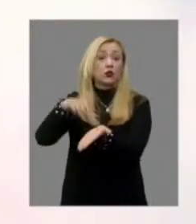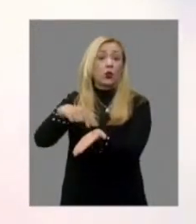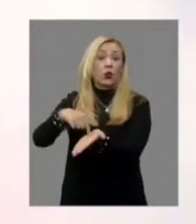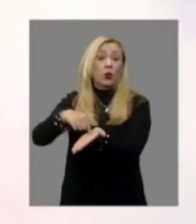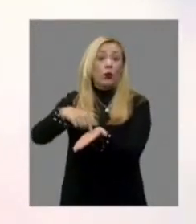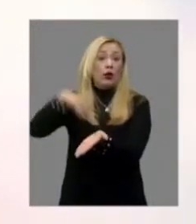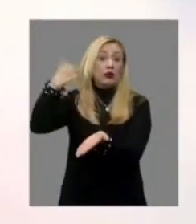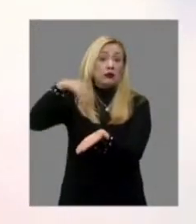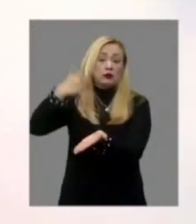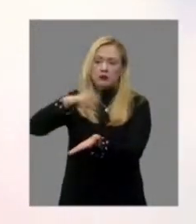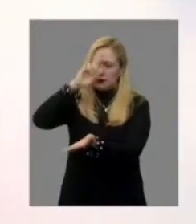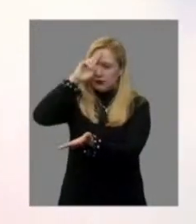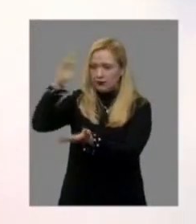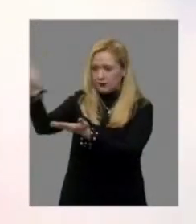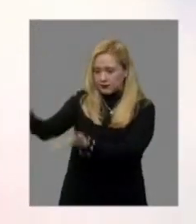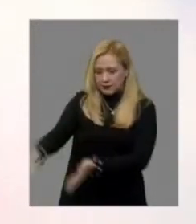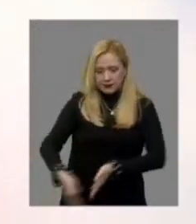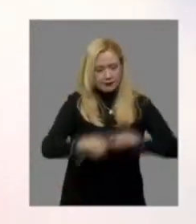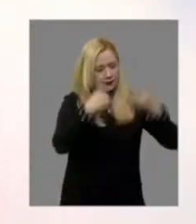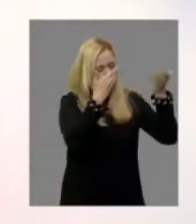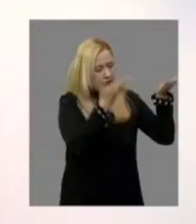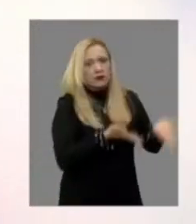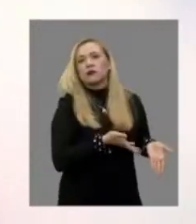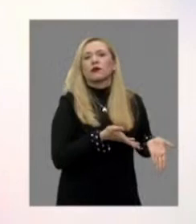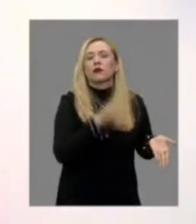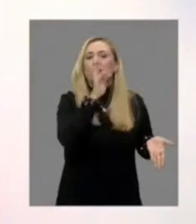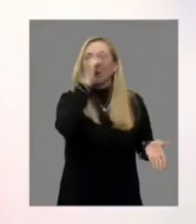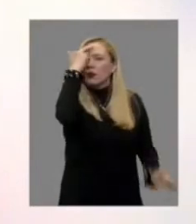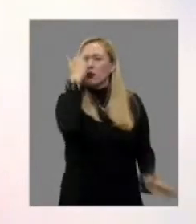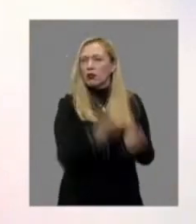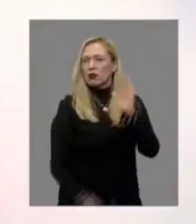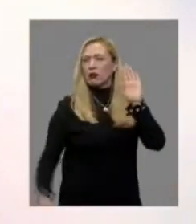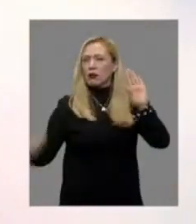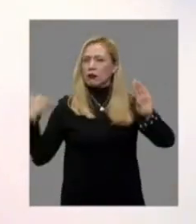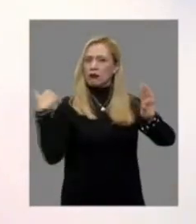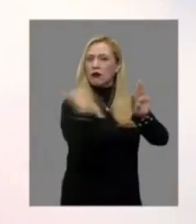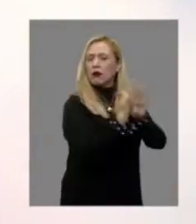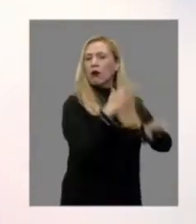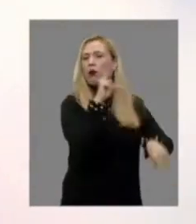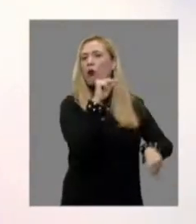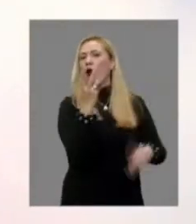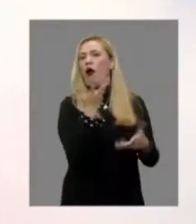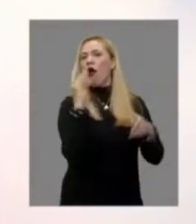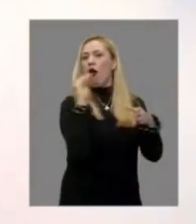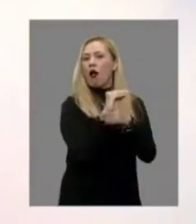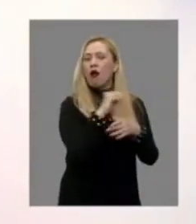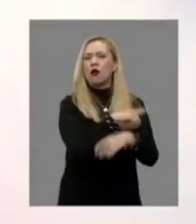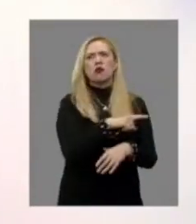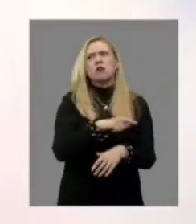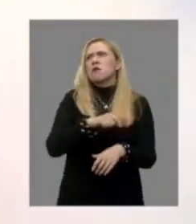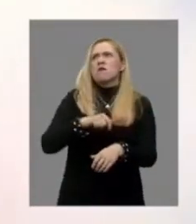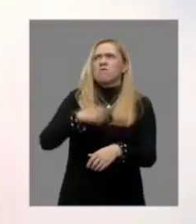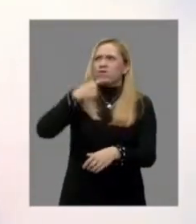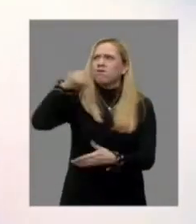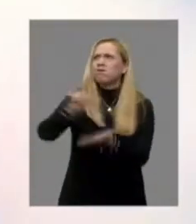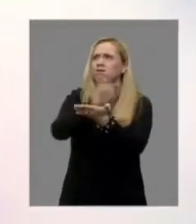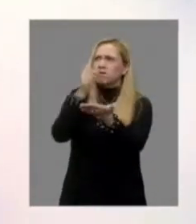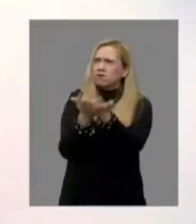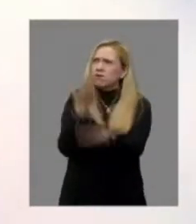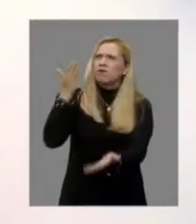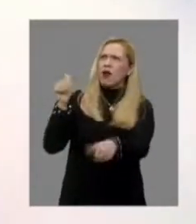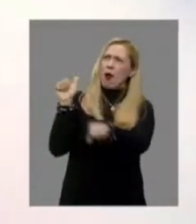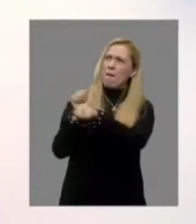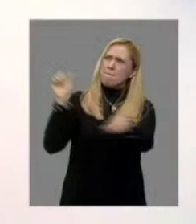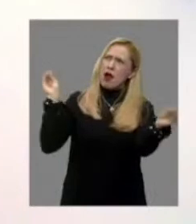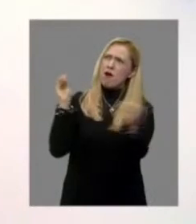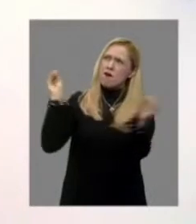perdón, cuando se señala violentado en todas las acciones y amparos que se ha presentado, por